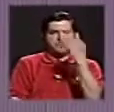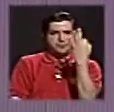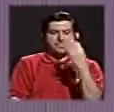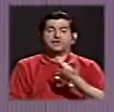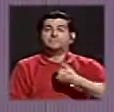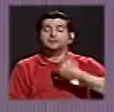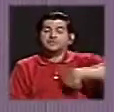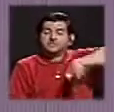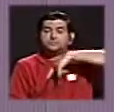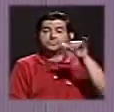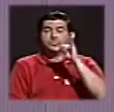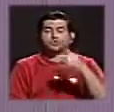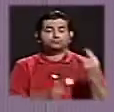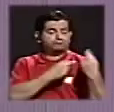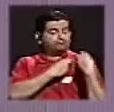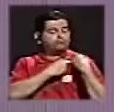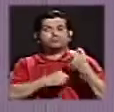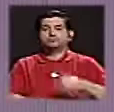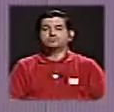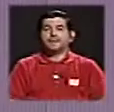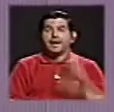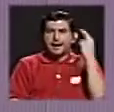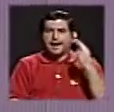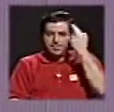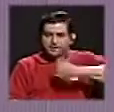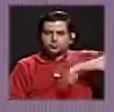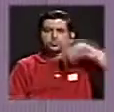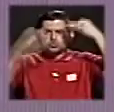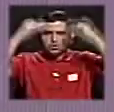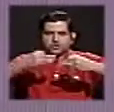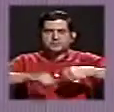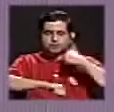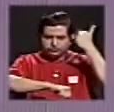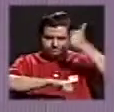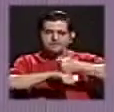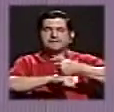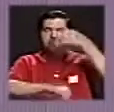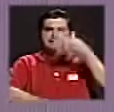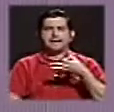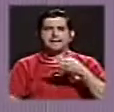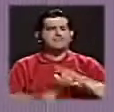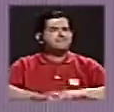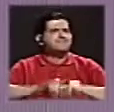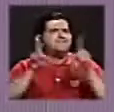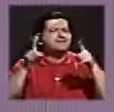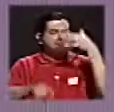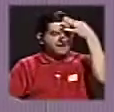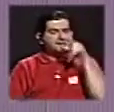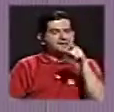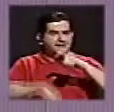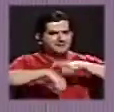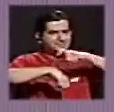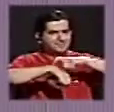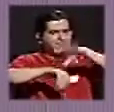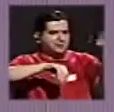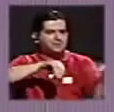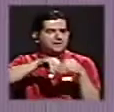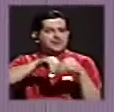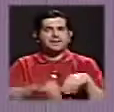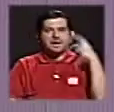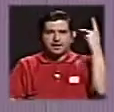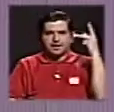sentido tenemos también una responsabilidad y por eso hemos decidido posicionarnos, porque es diferente y creemos que ahí es donde además